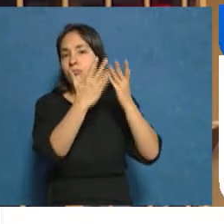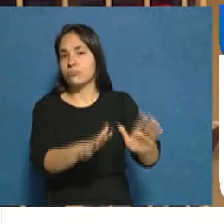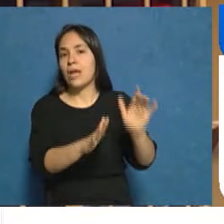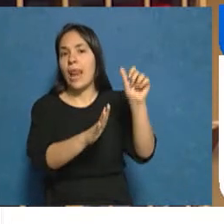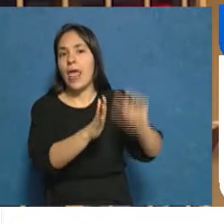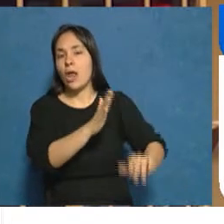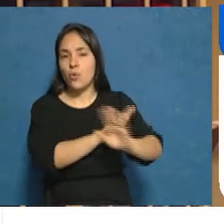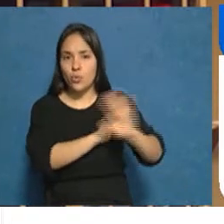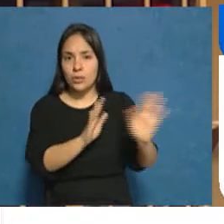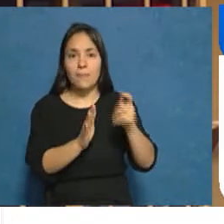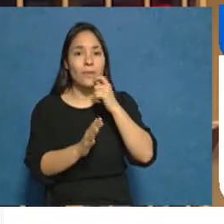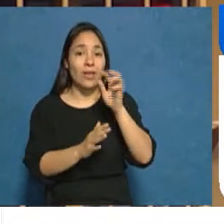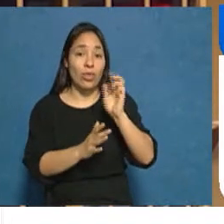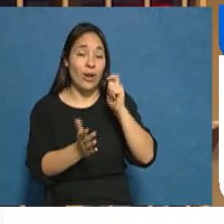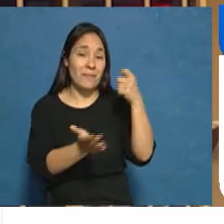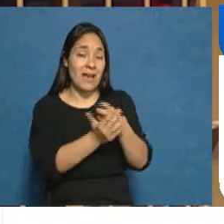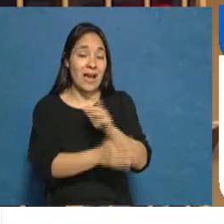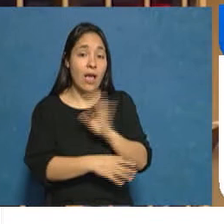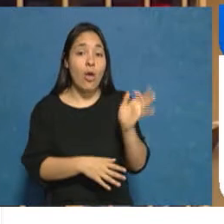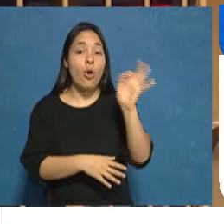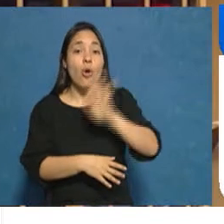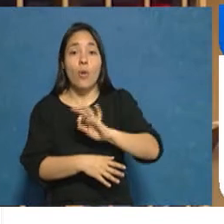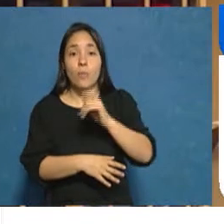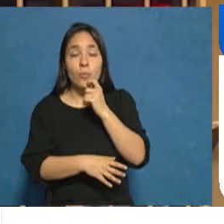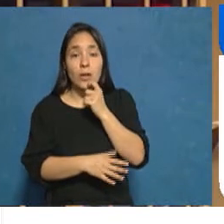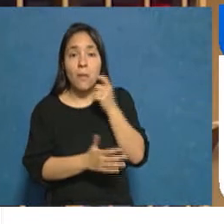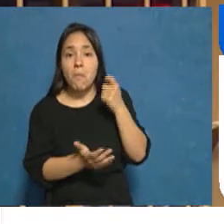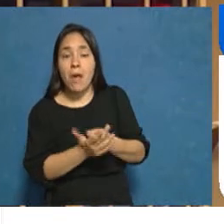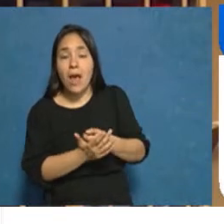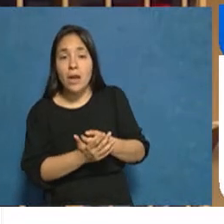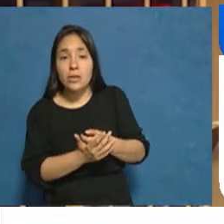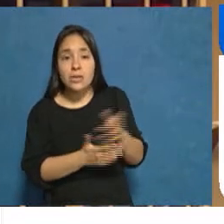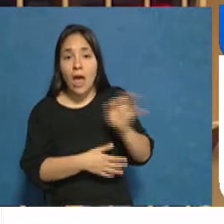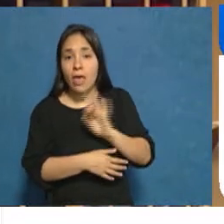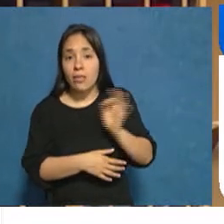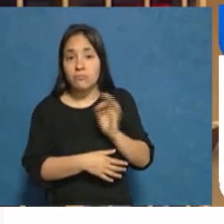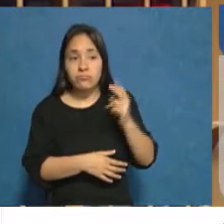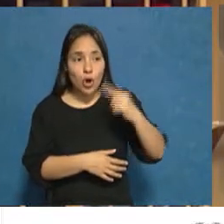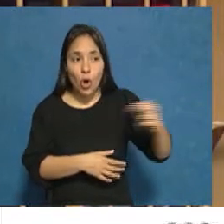contrato que incluso se paga en dólares, o directamente no pagarle el contrato de todo el año.